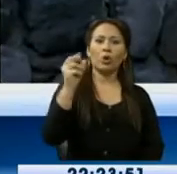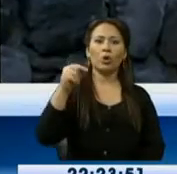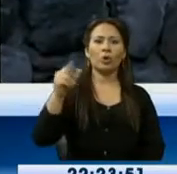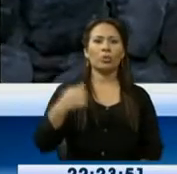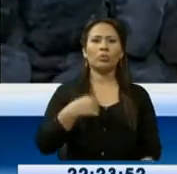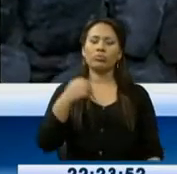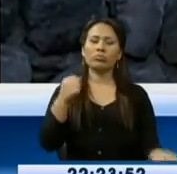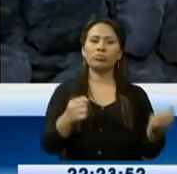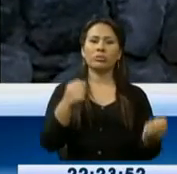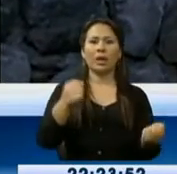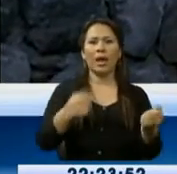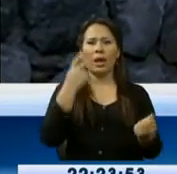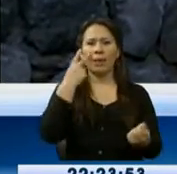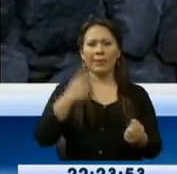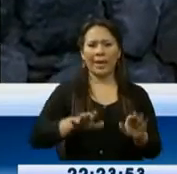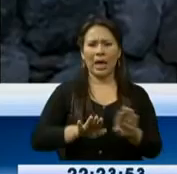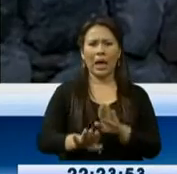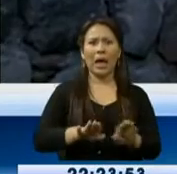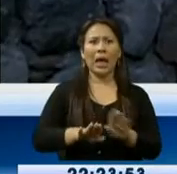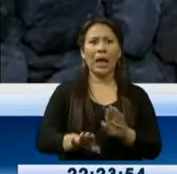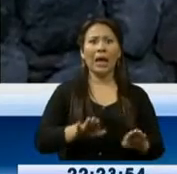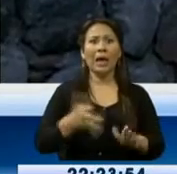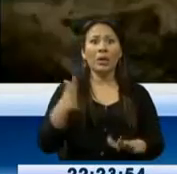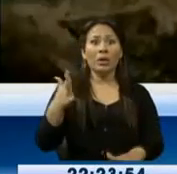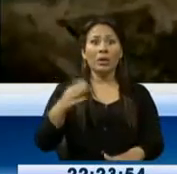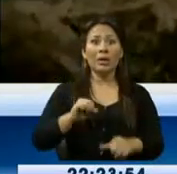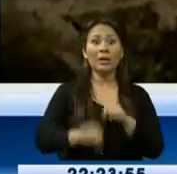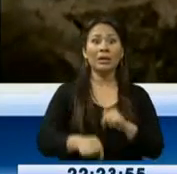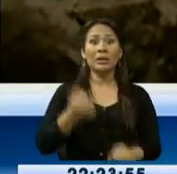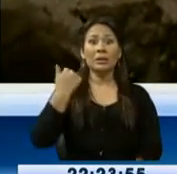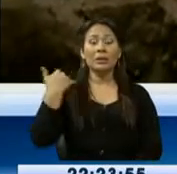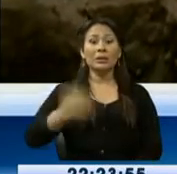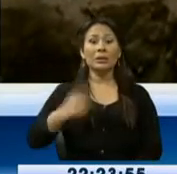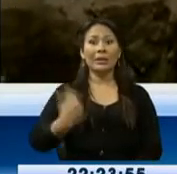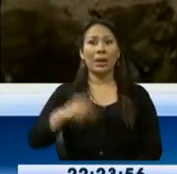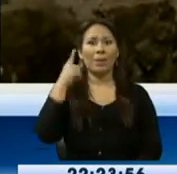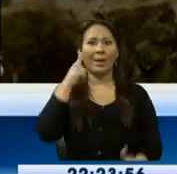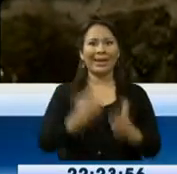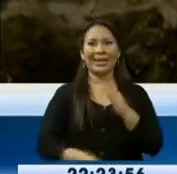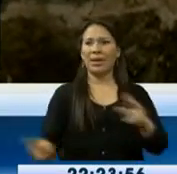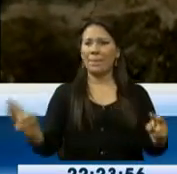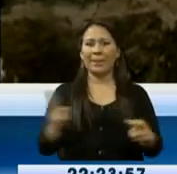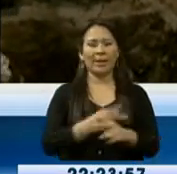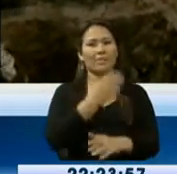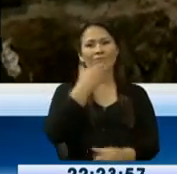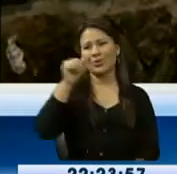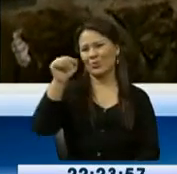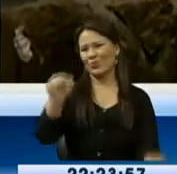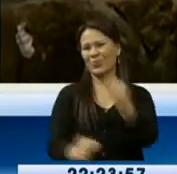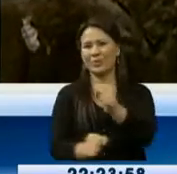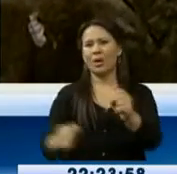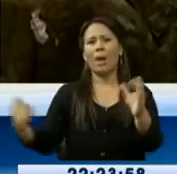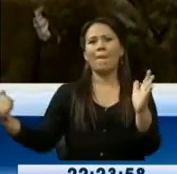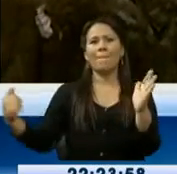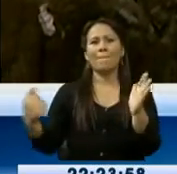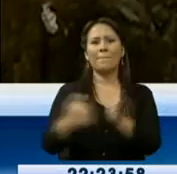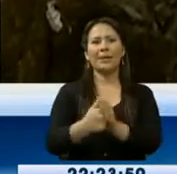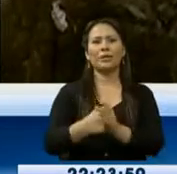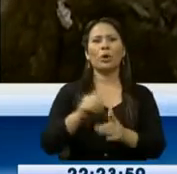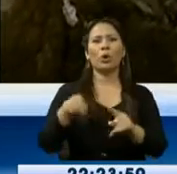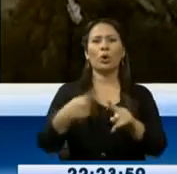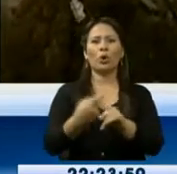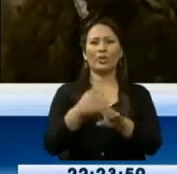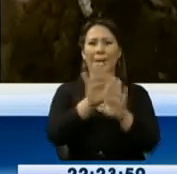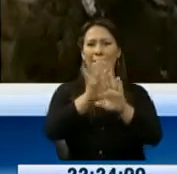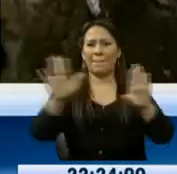habría percatado que el sistema de frenos no le respondía. Y para evitar que la desgracia sea mayor, estrelló el pesado automotor contra la pared